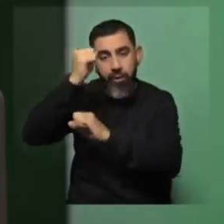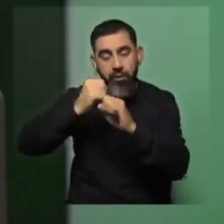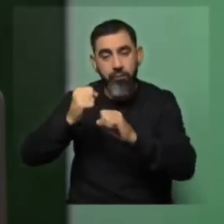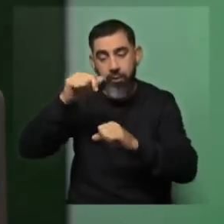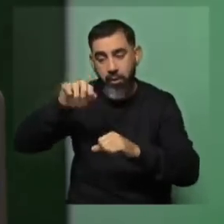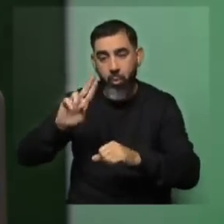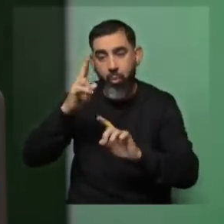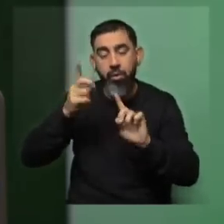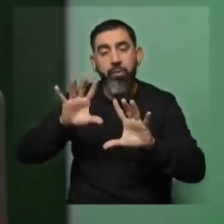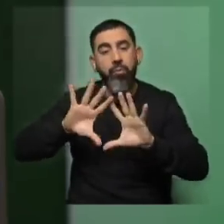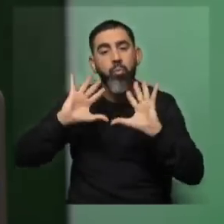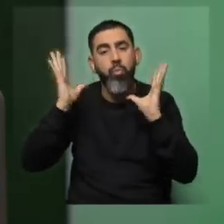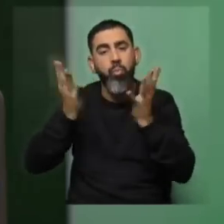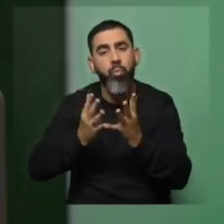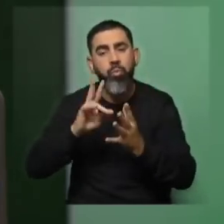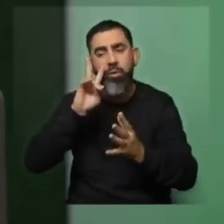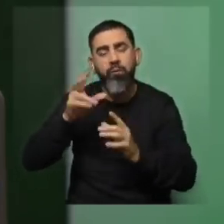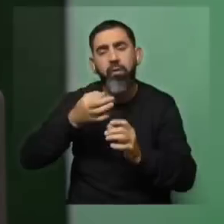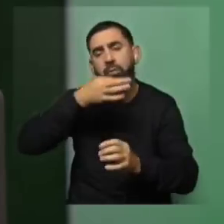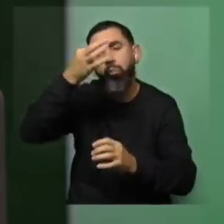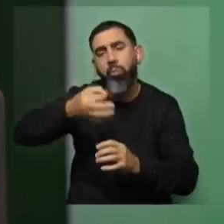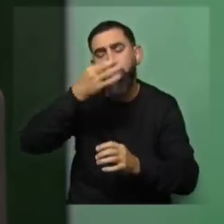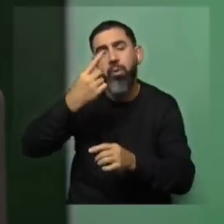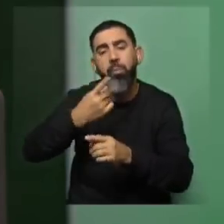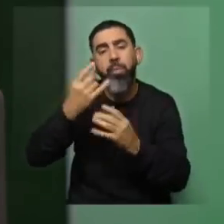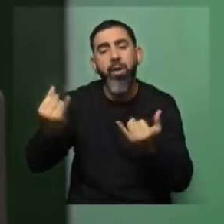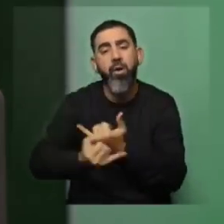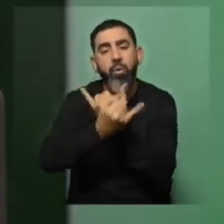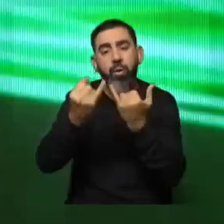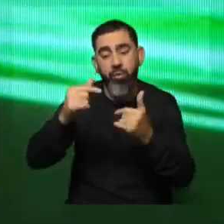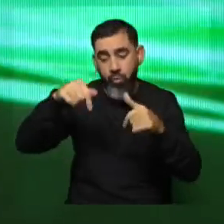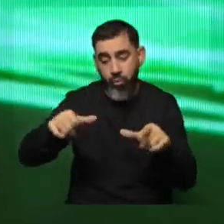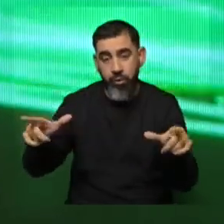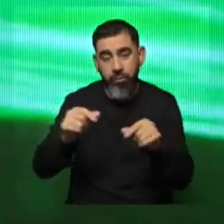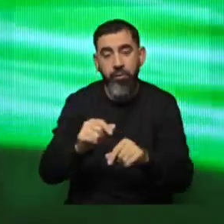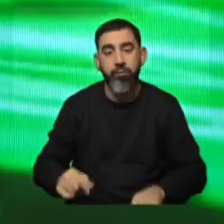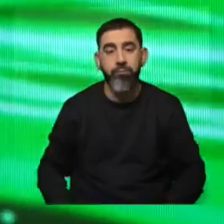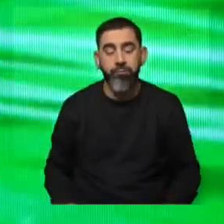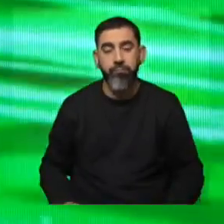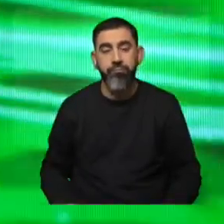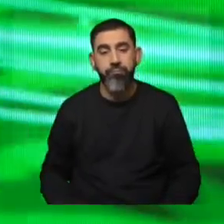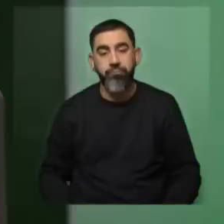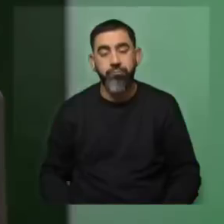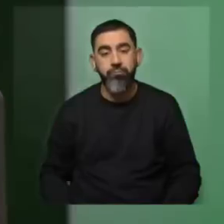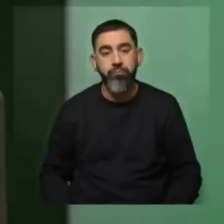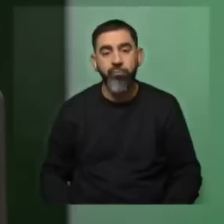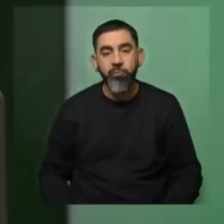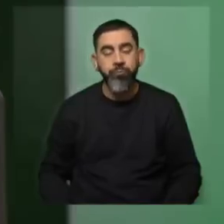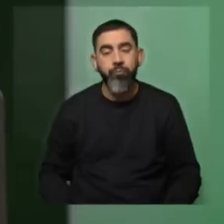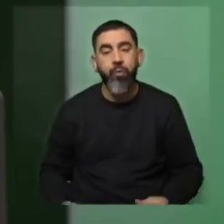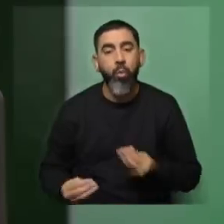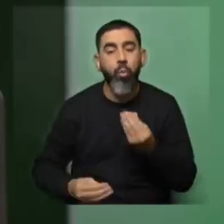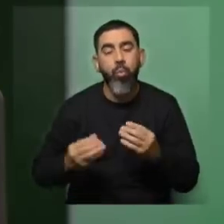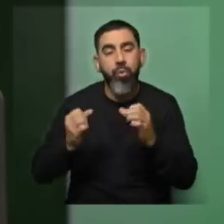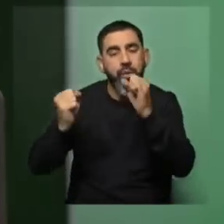mundo Qué has visto de las exposiciones en la primera jornada porque termina en esta jornada y sobre todo cómo puede impactar